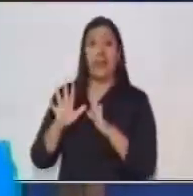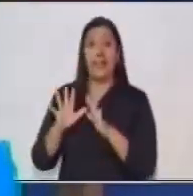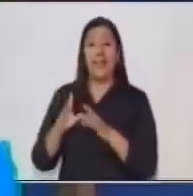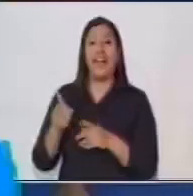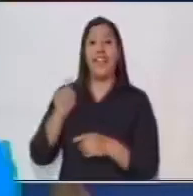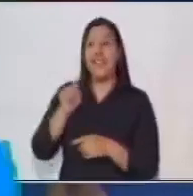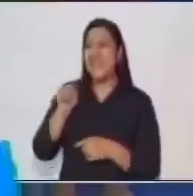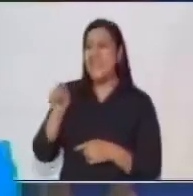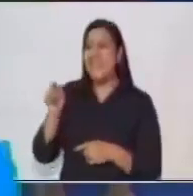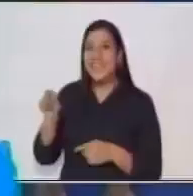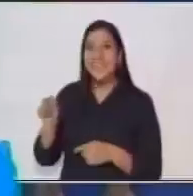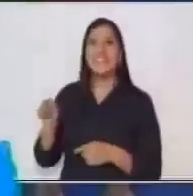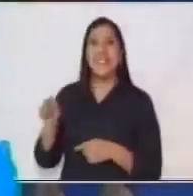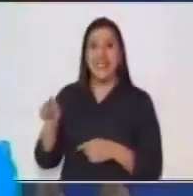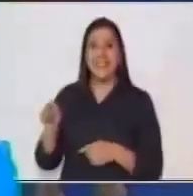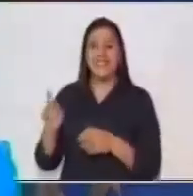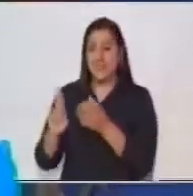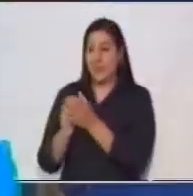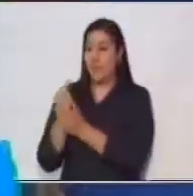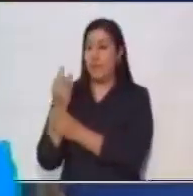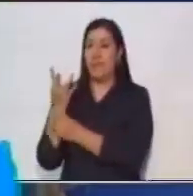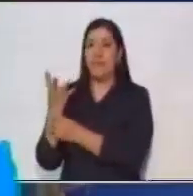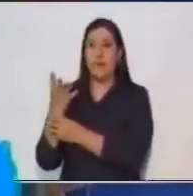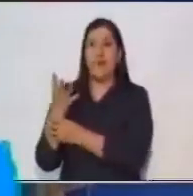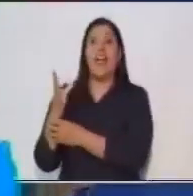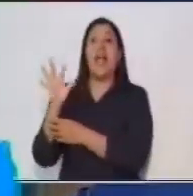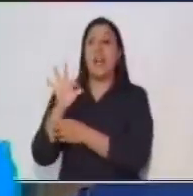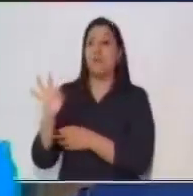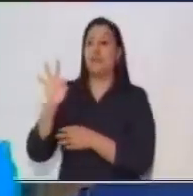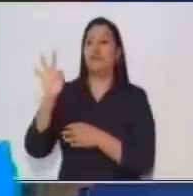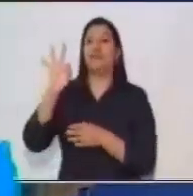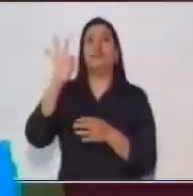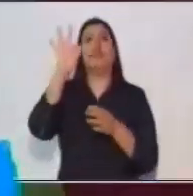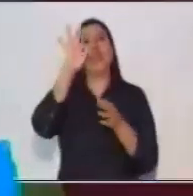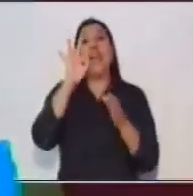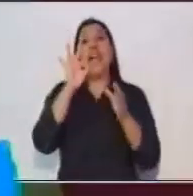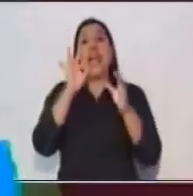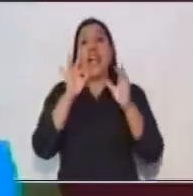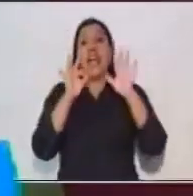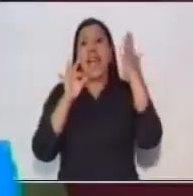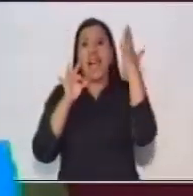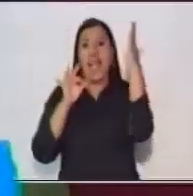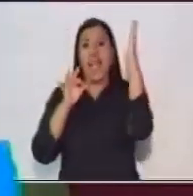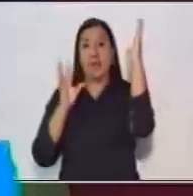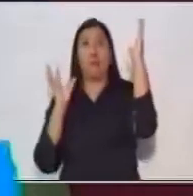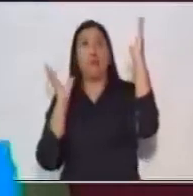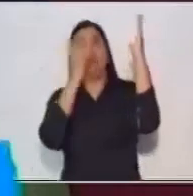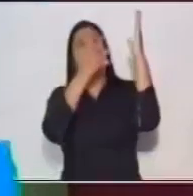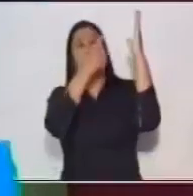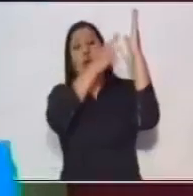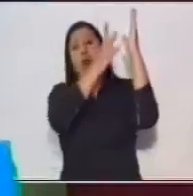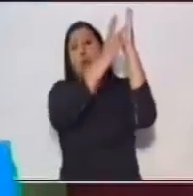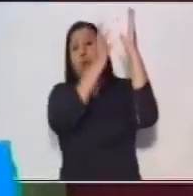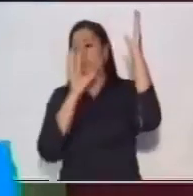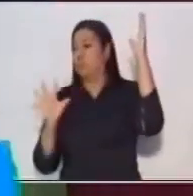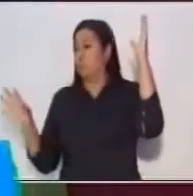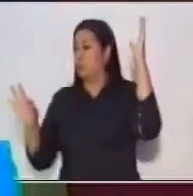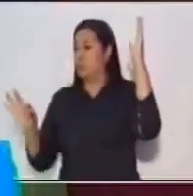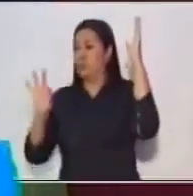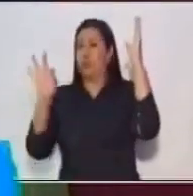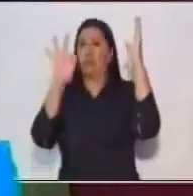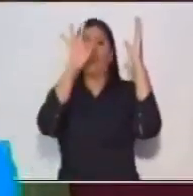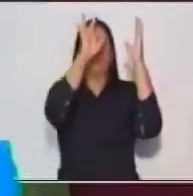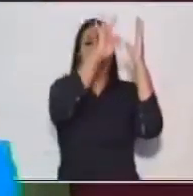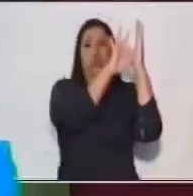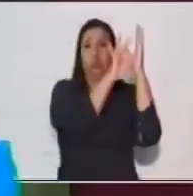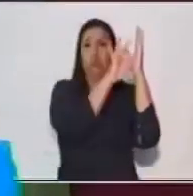llevan el polen al panal. ¿Y qué le dice Ceferino a